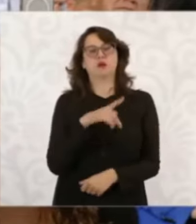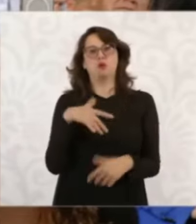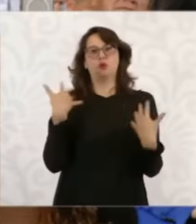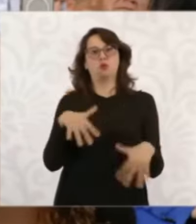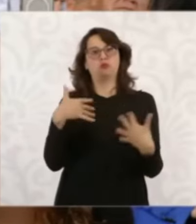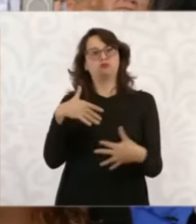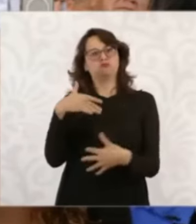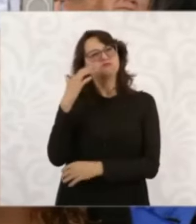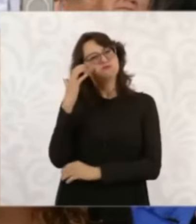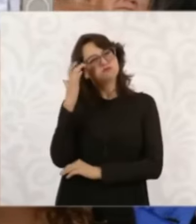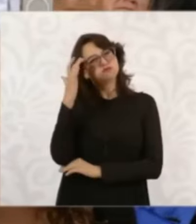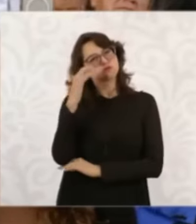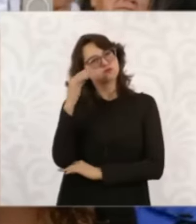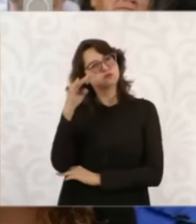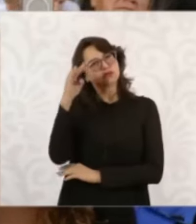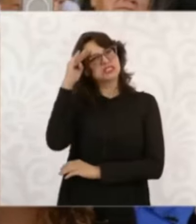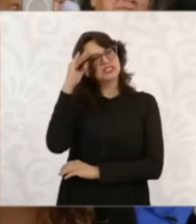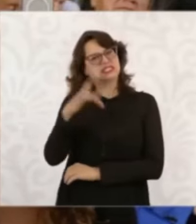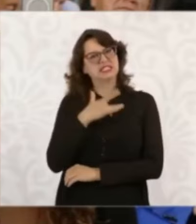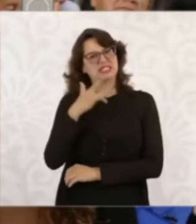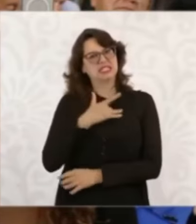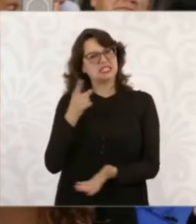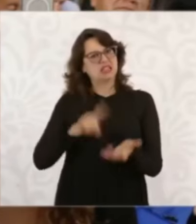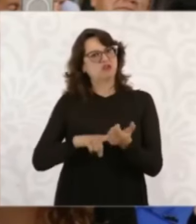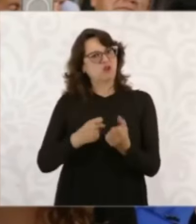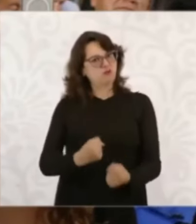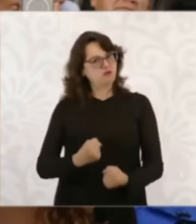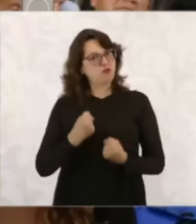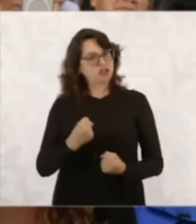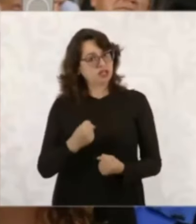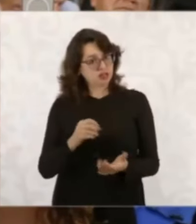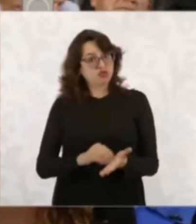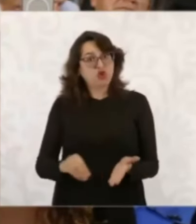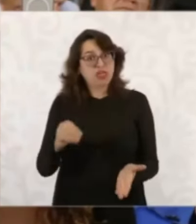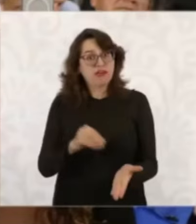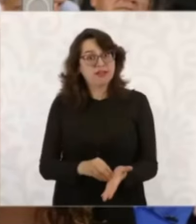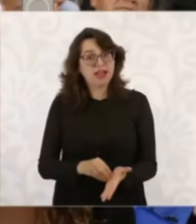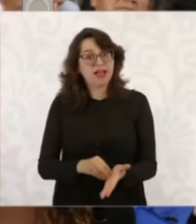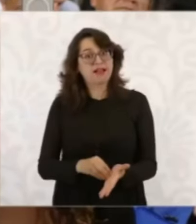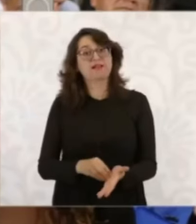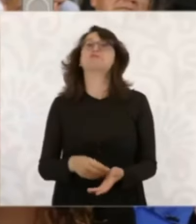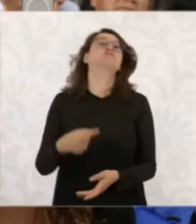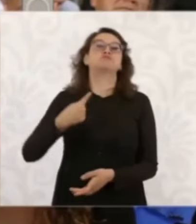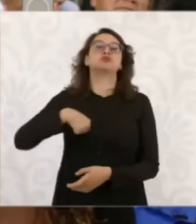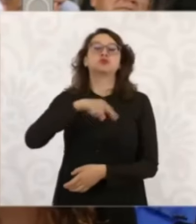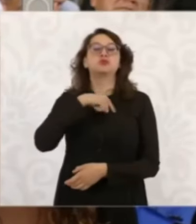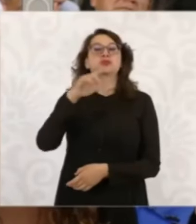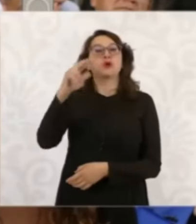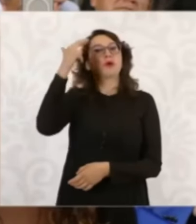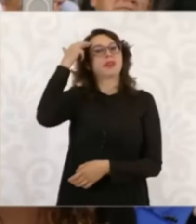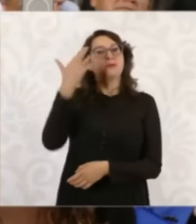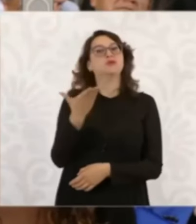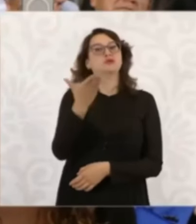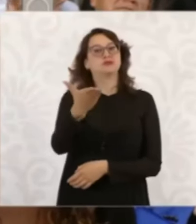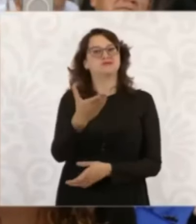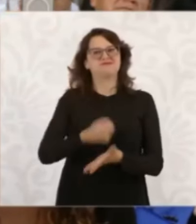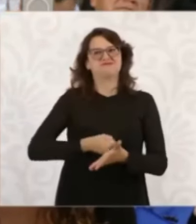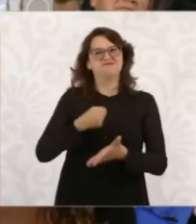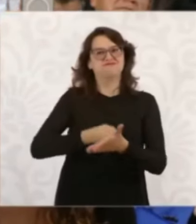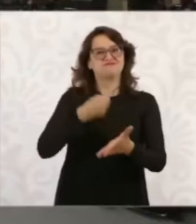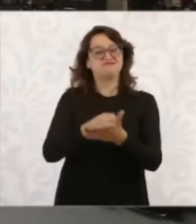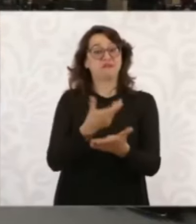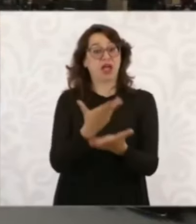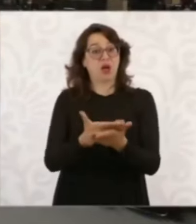si sigue con ese ímpetu que recordábamos muchos dentro de la UNAM en este activismo y ahora como